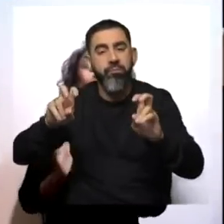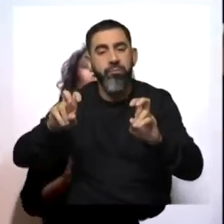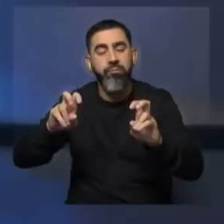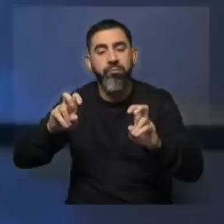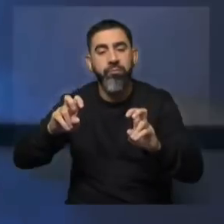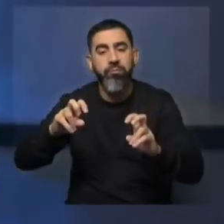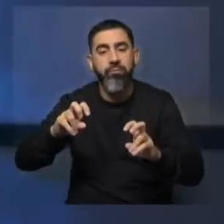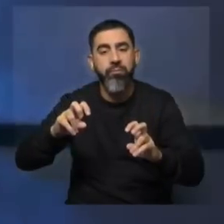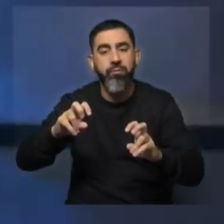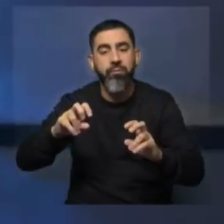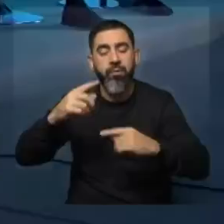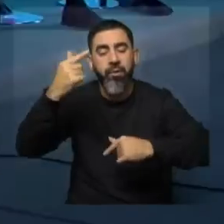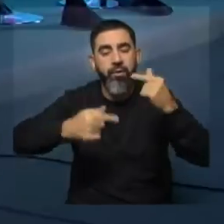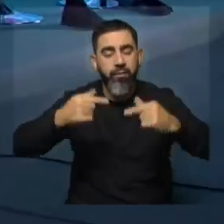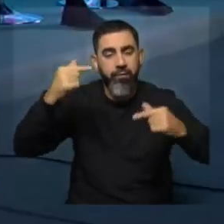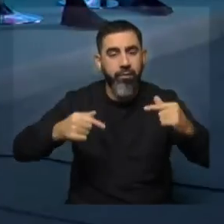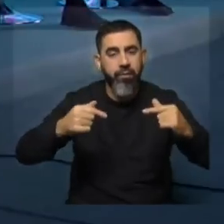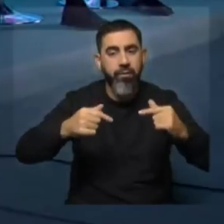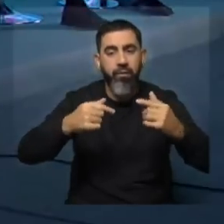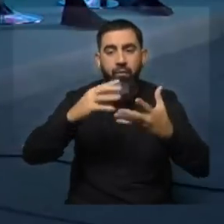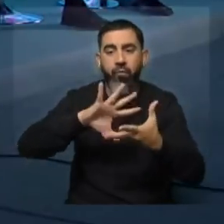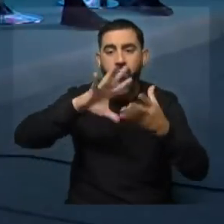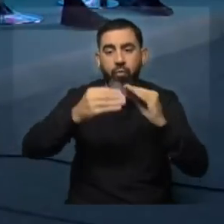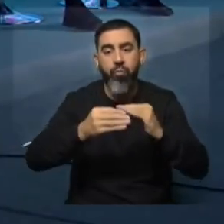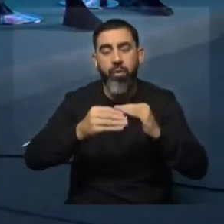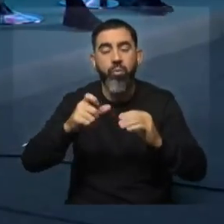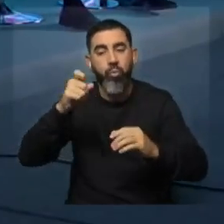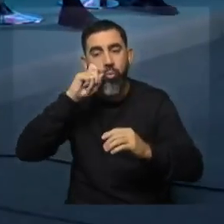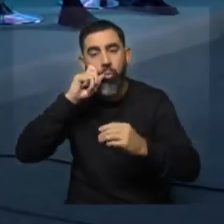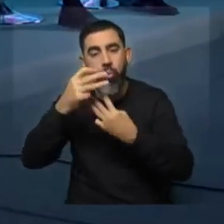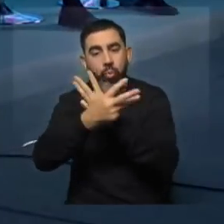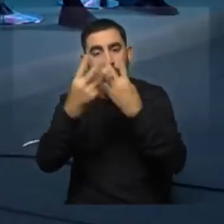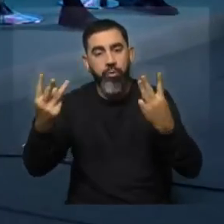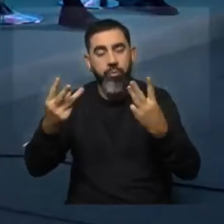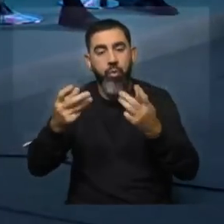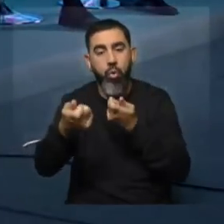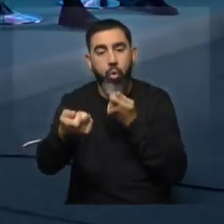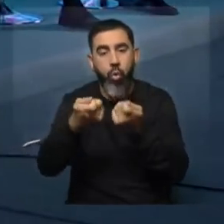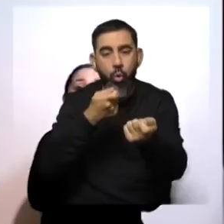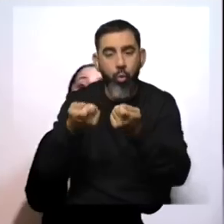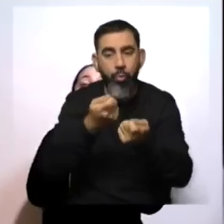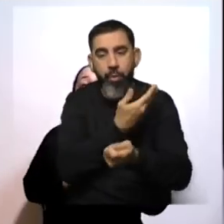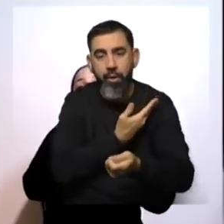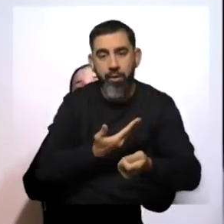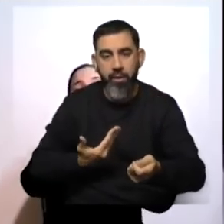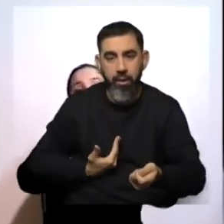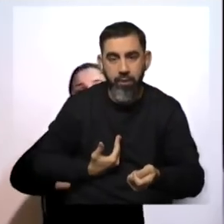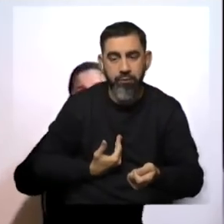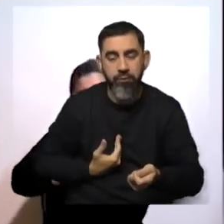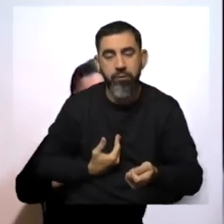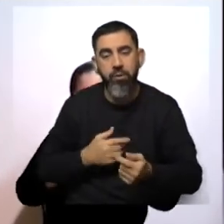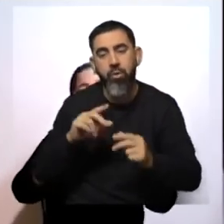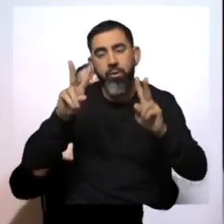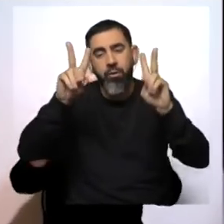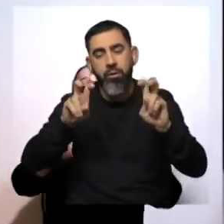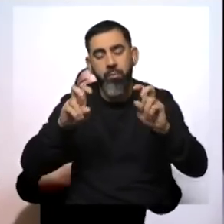un entendimiento más heterogéneo más diverso de todo el fenómeno turístico no tiene que ver con la gobernanza este tiene que ver con muchos